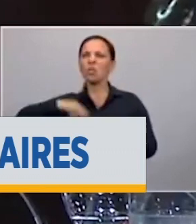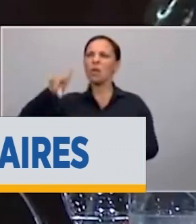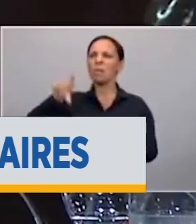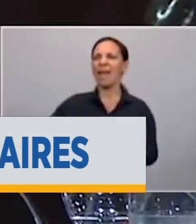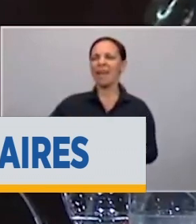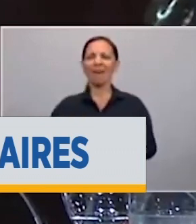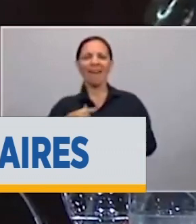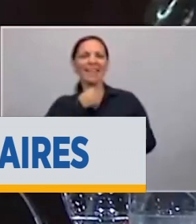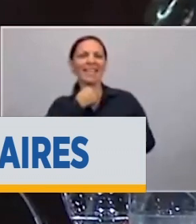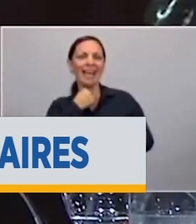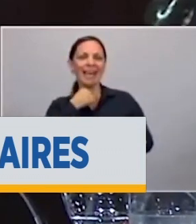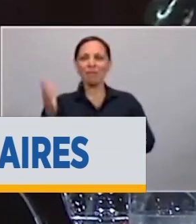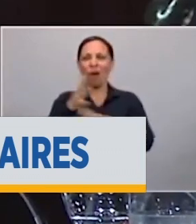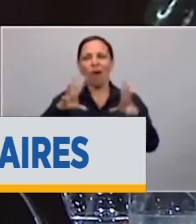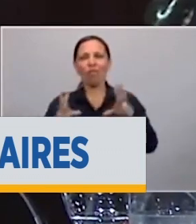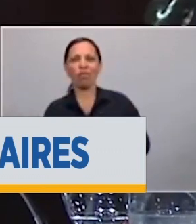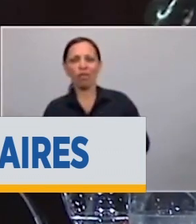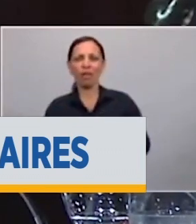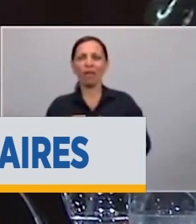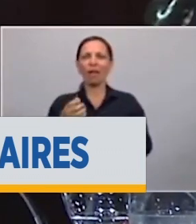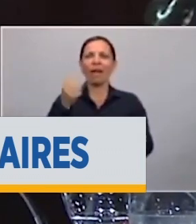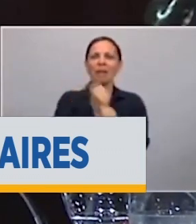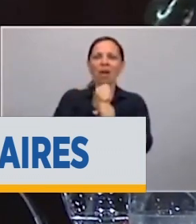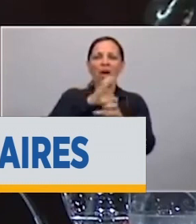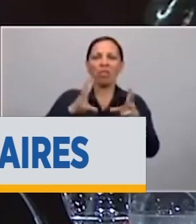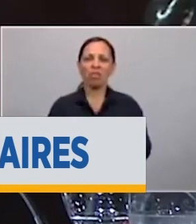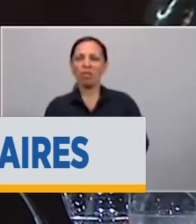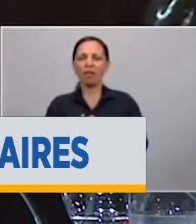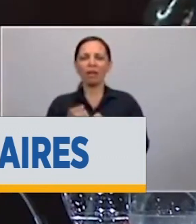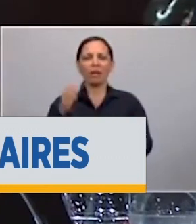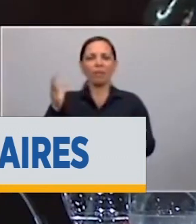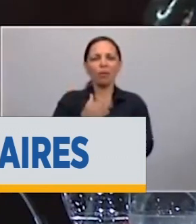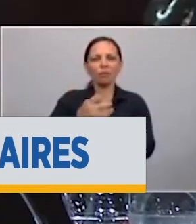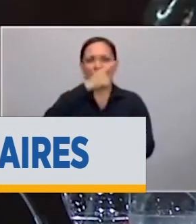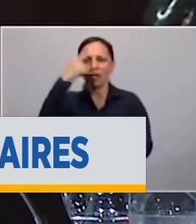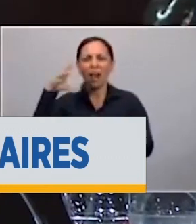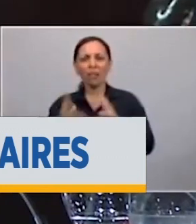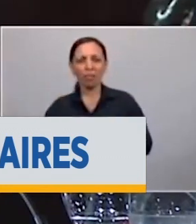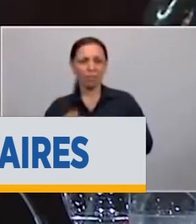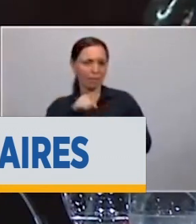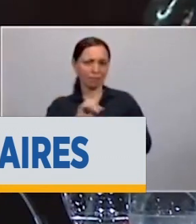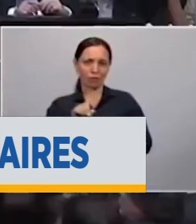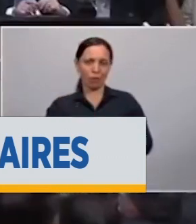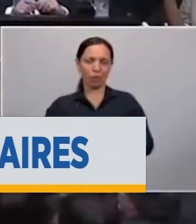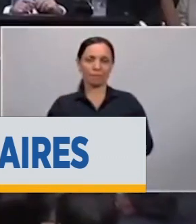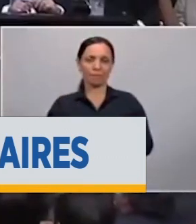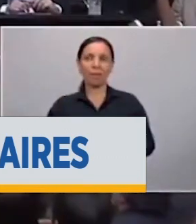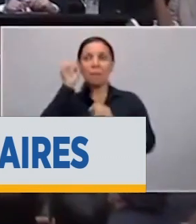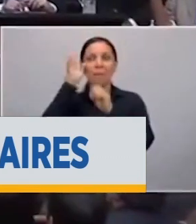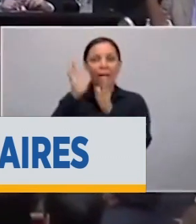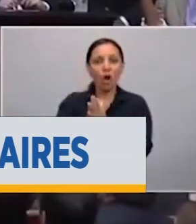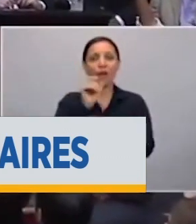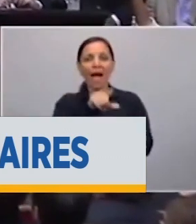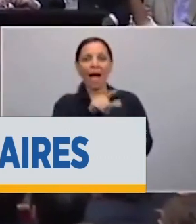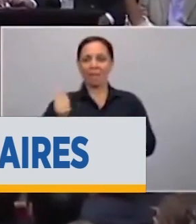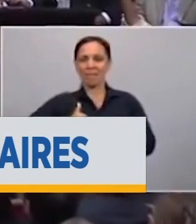la destrucción de la producción y el empleo, de la industria nacional, y menos todavía el perdón a los genocidas o